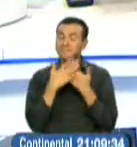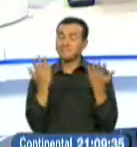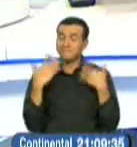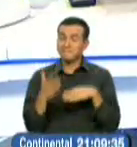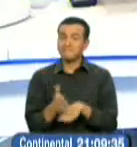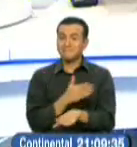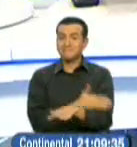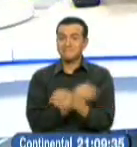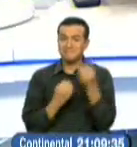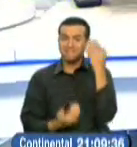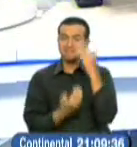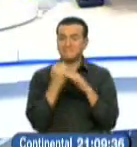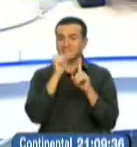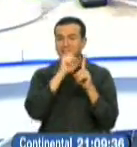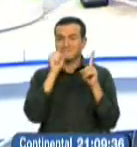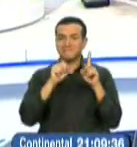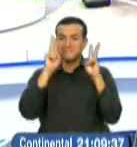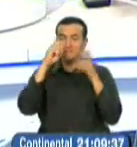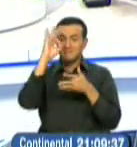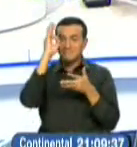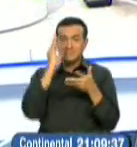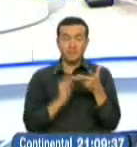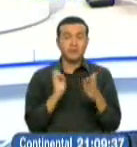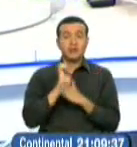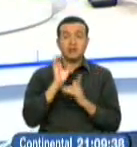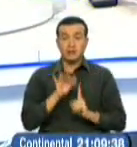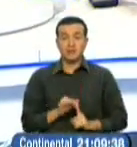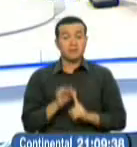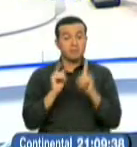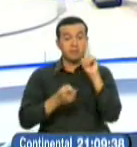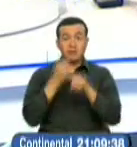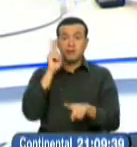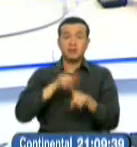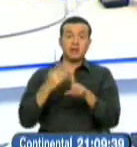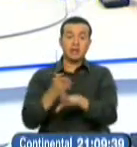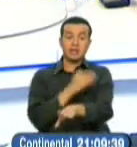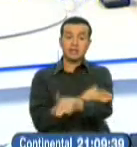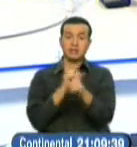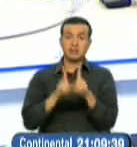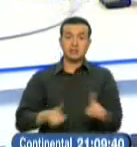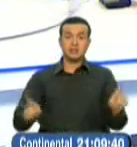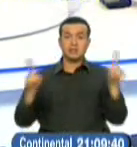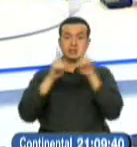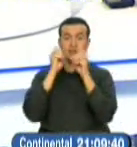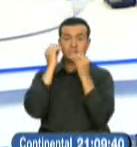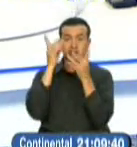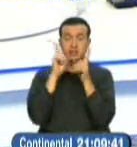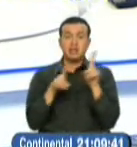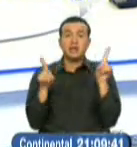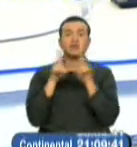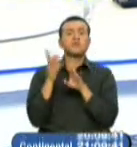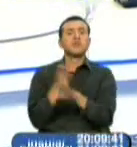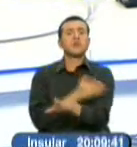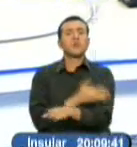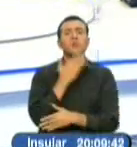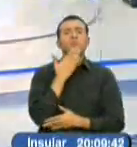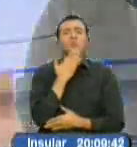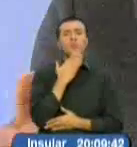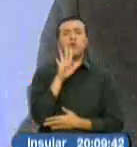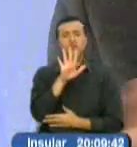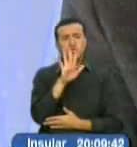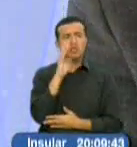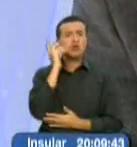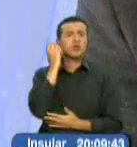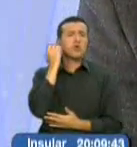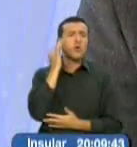hecho a través de ese nuevo sistema de escrutinio en el país es inédito. Presentar los datos. Nos habíamos dicho que resultados oficiales dábamos entre 5 y